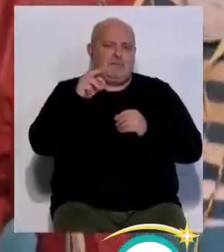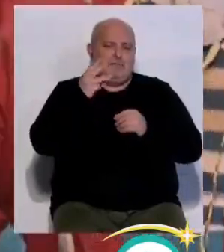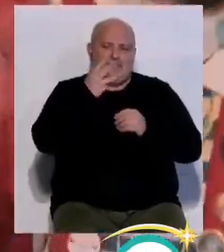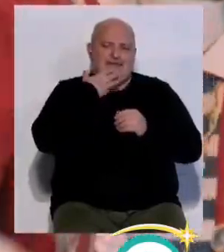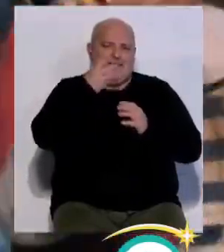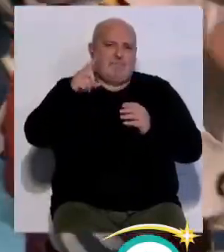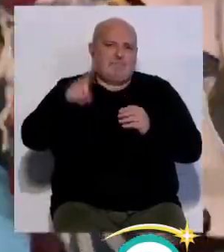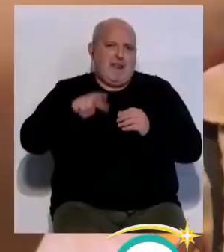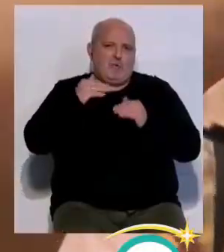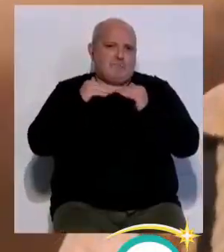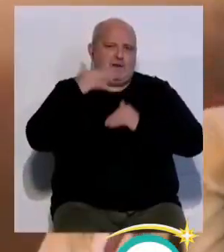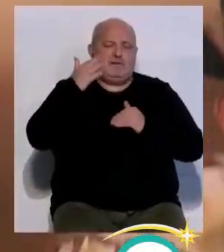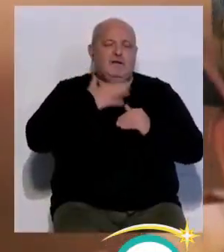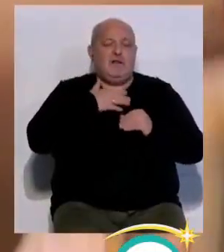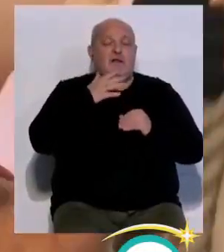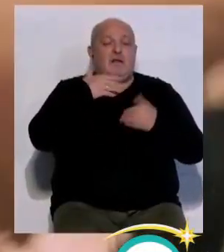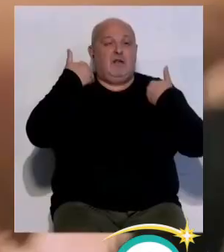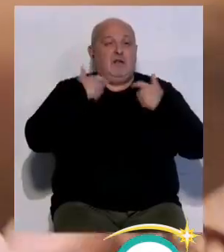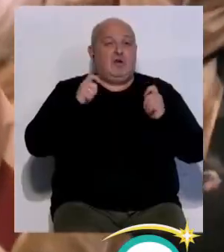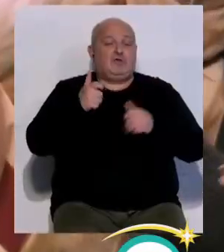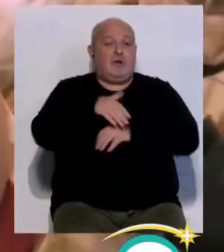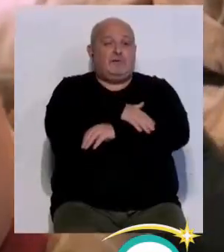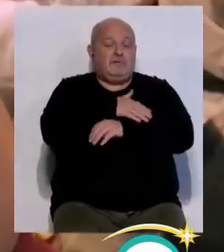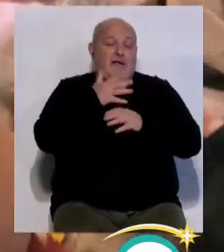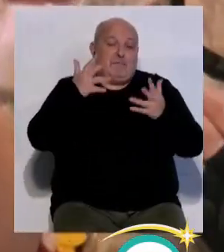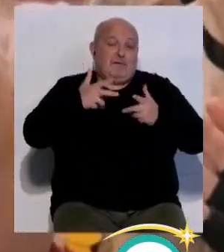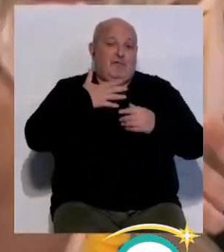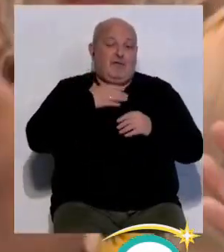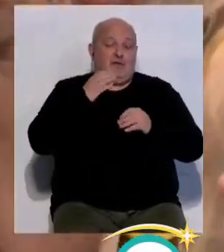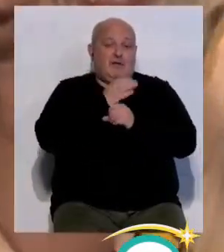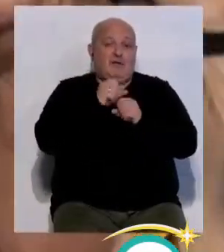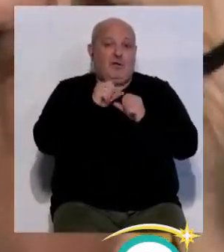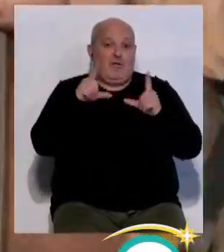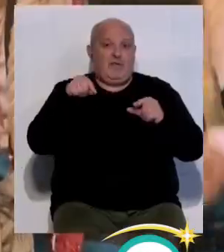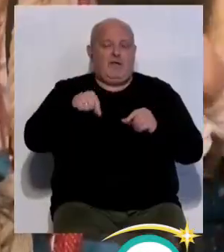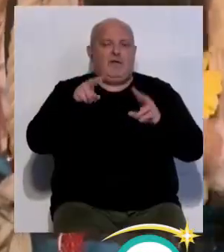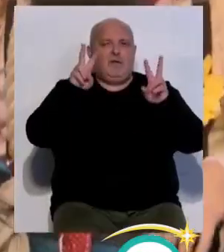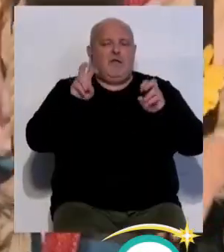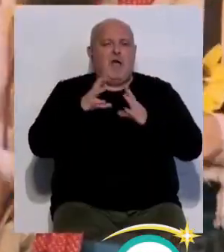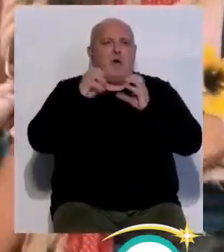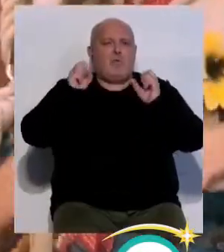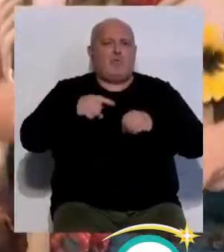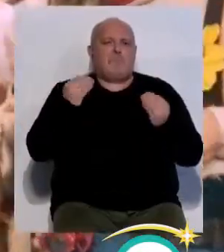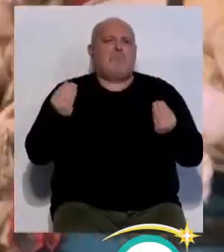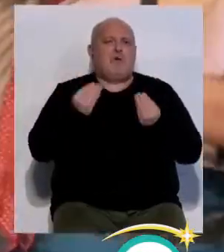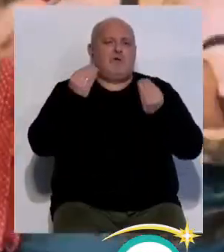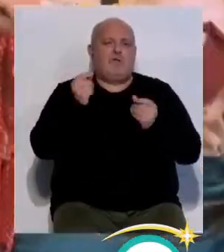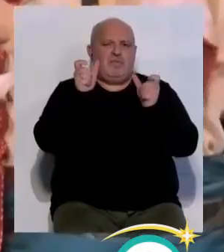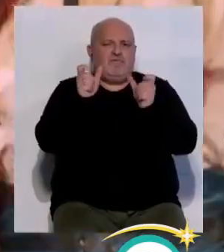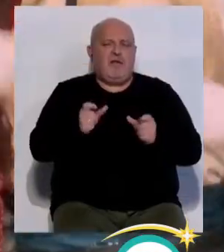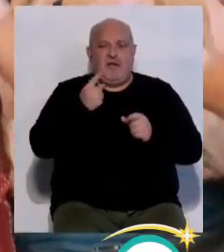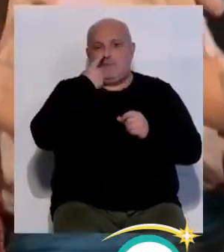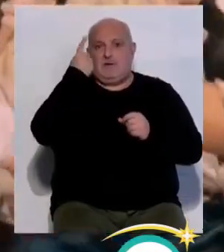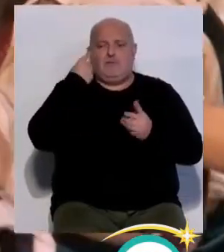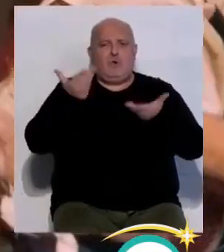y va incluido. El presidente del Consejo de Administración, José Carlos Teruel, ha destacado que este acuerdo no solo mejora las cifras del